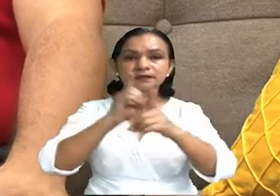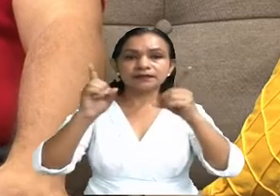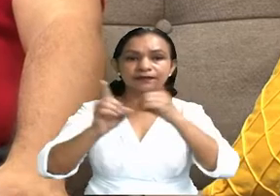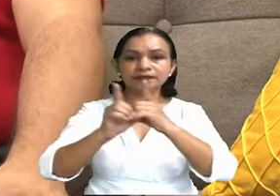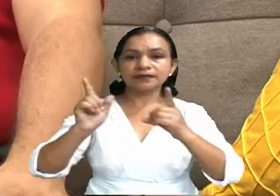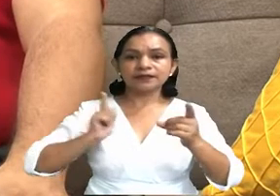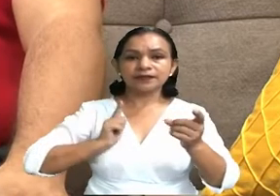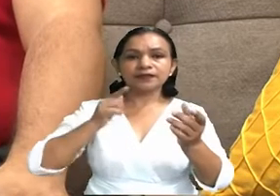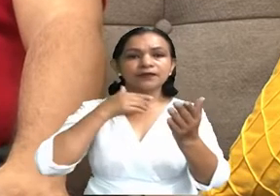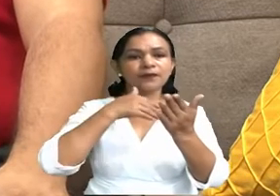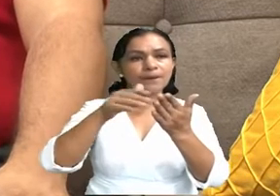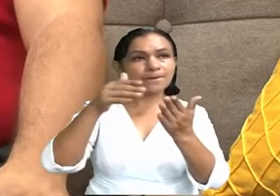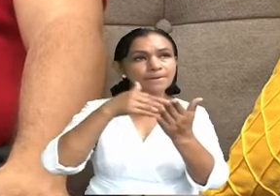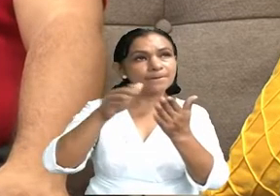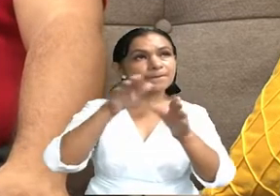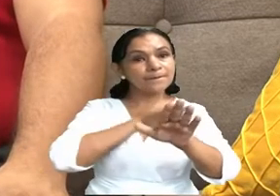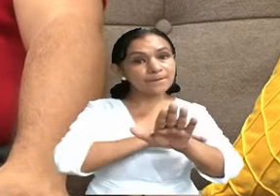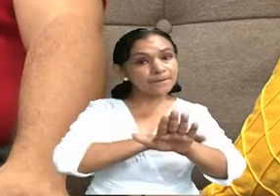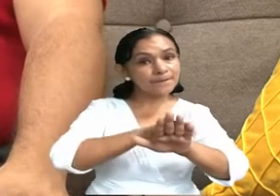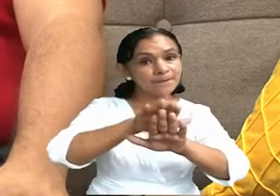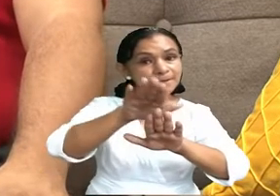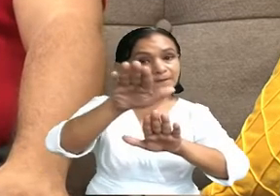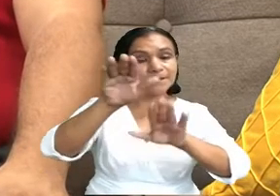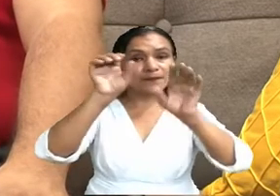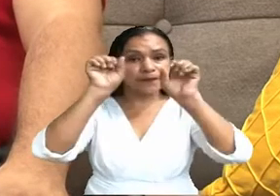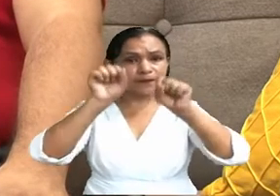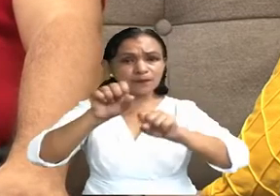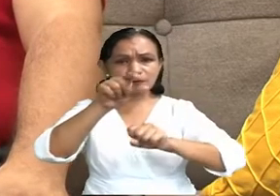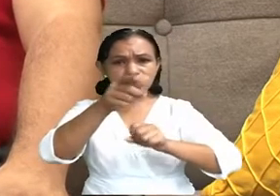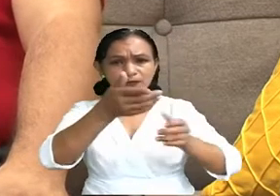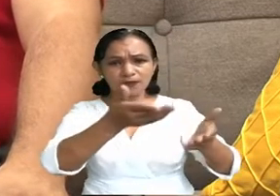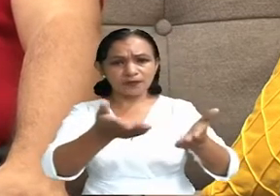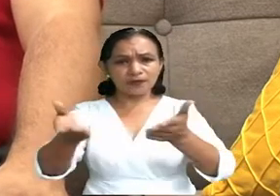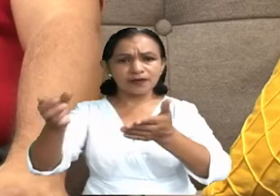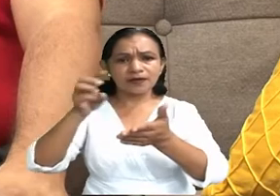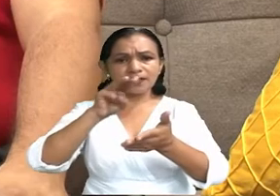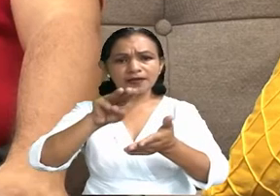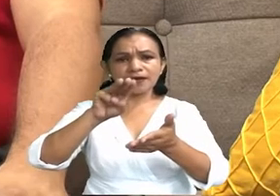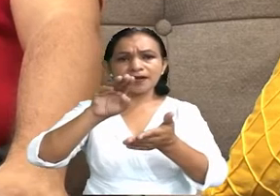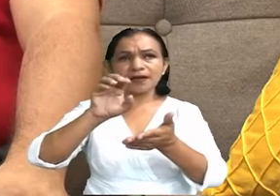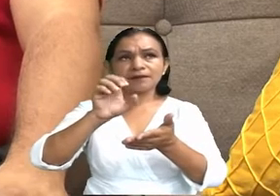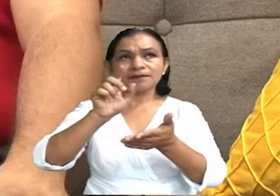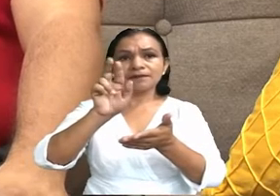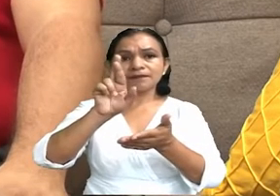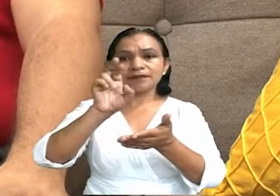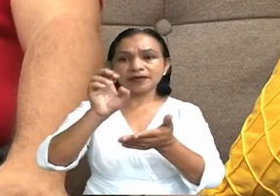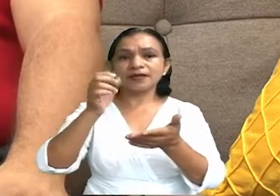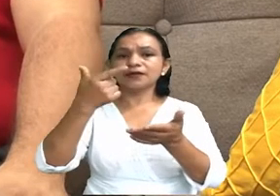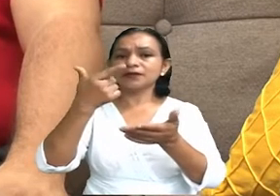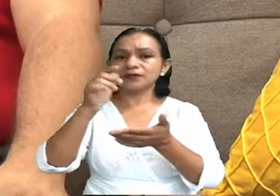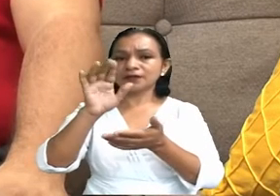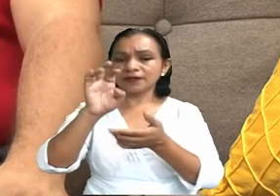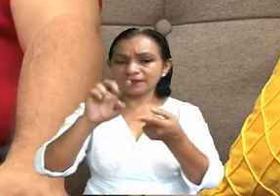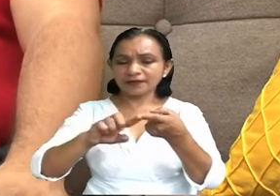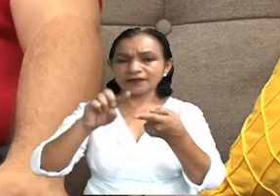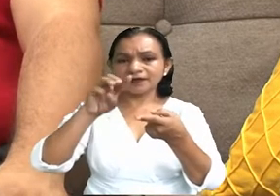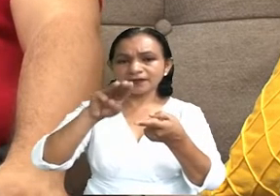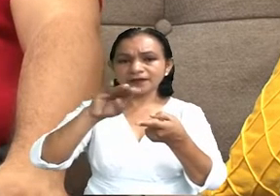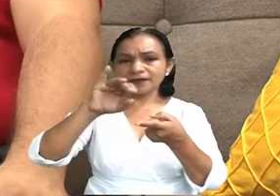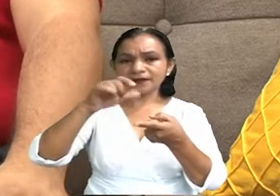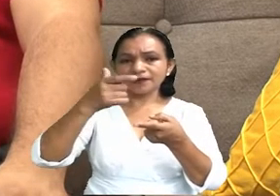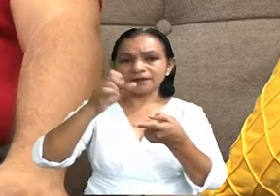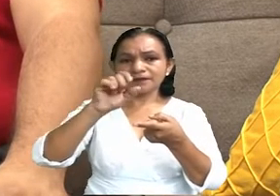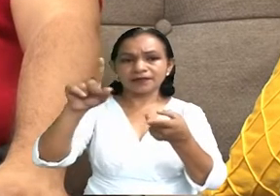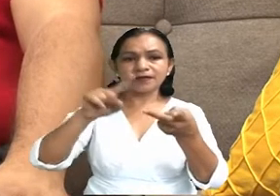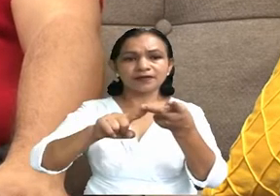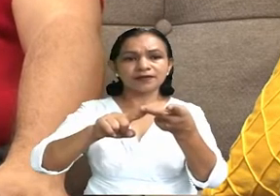de accesibilidad. Y es ahí que ustedes pueden ir, por ejemplo, al Maestro Gabriel, al Miguel Ramírez Goyena, que fueron centros, al